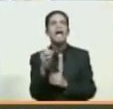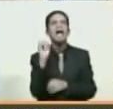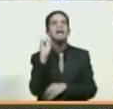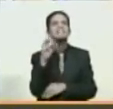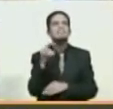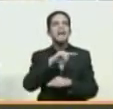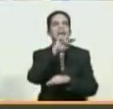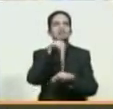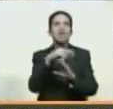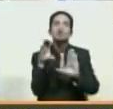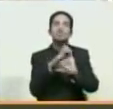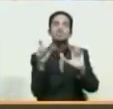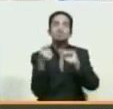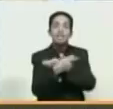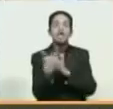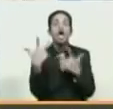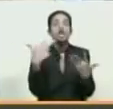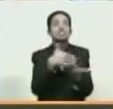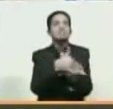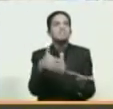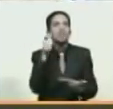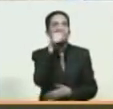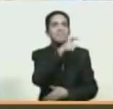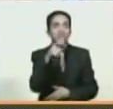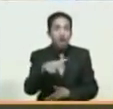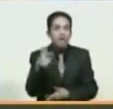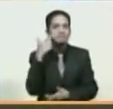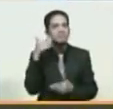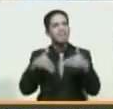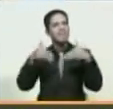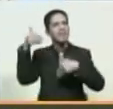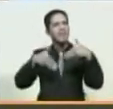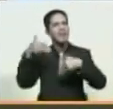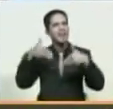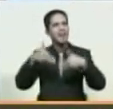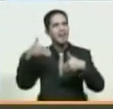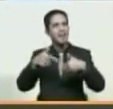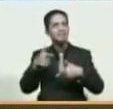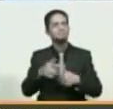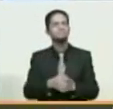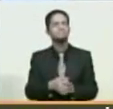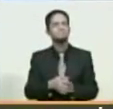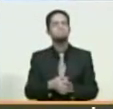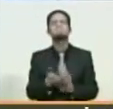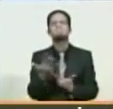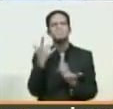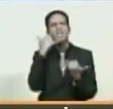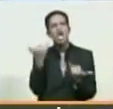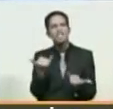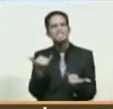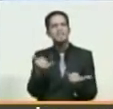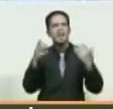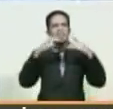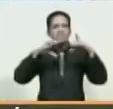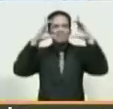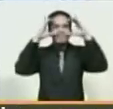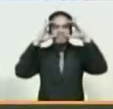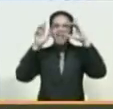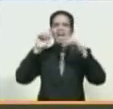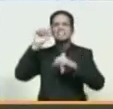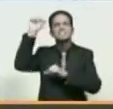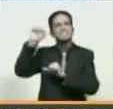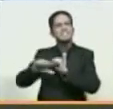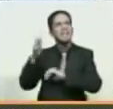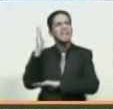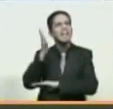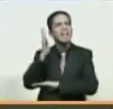de venezolanos y venezolanas optaron a través de las urnas electorales por la paz. Vamos a escuchar a Delcy Rodríguez, vicepresidenta de la República